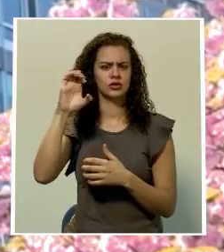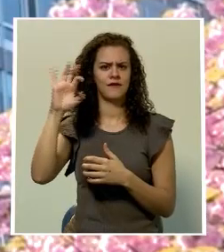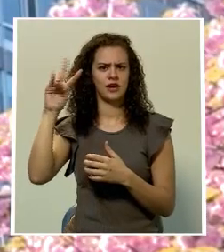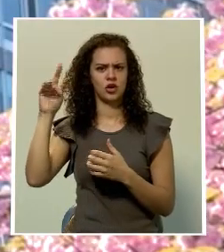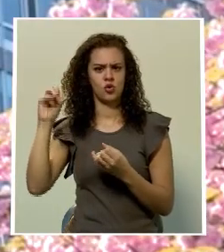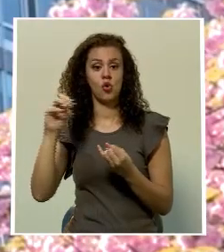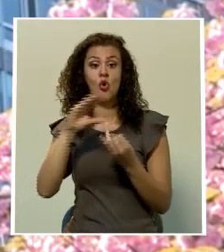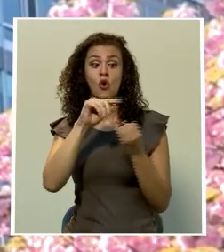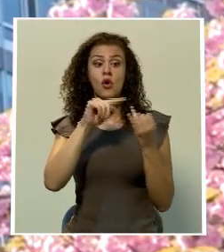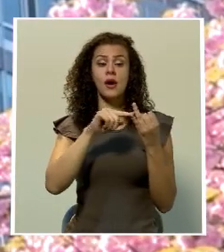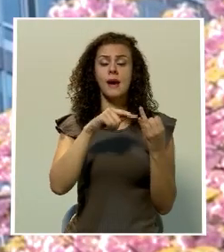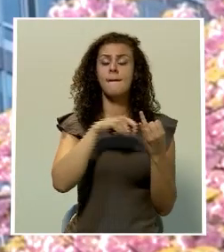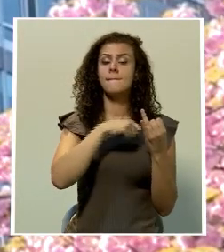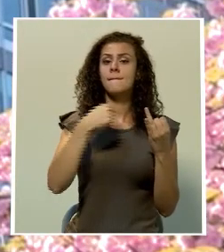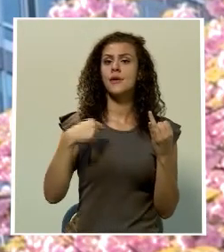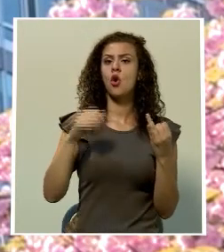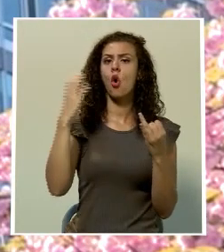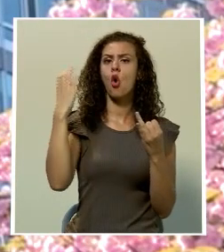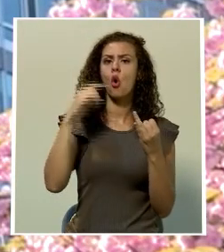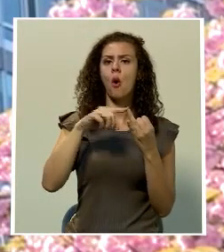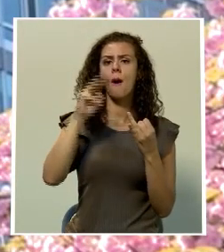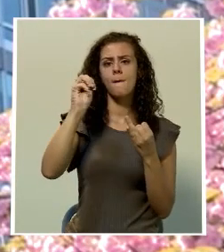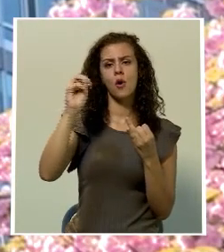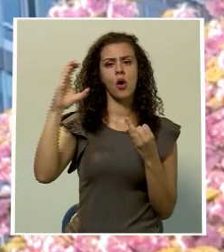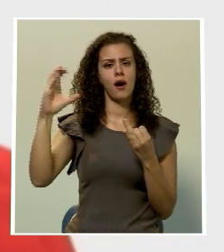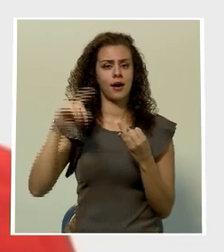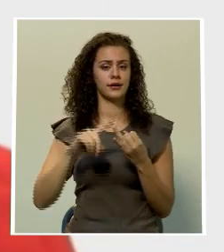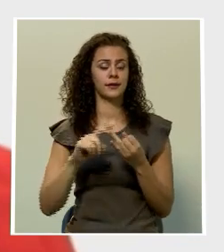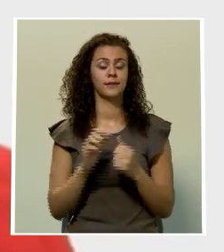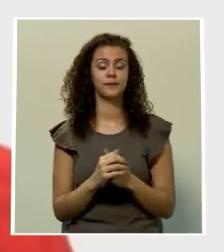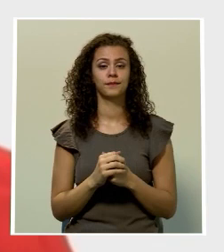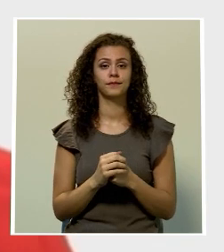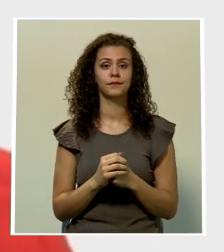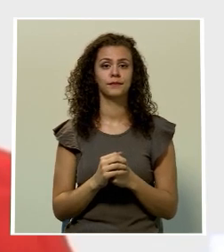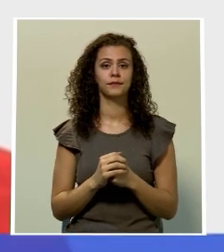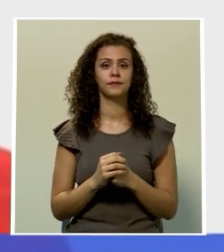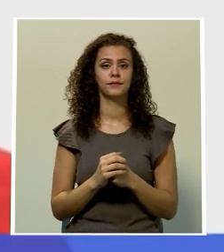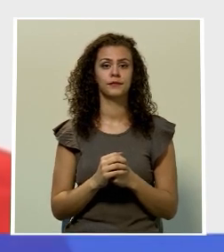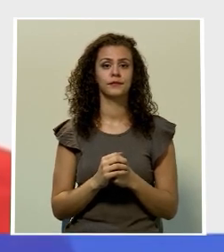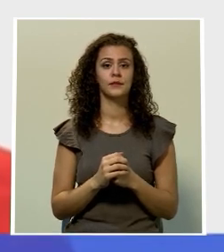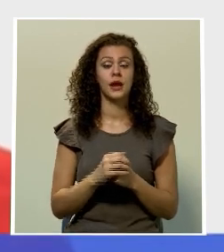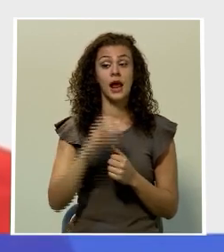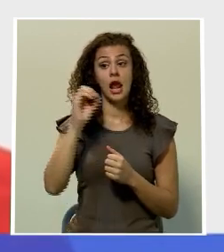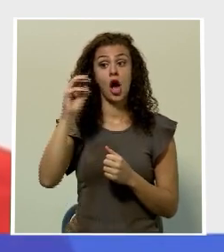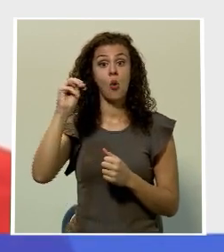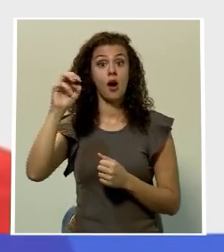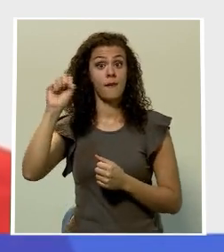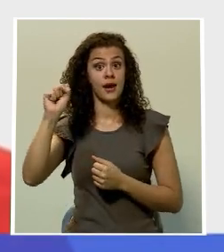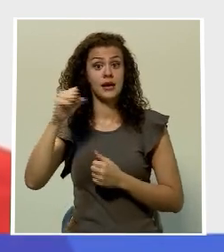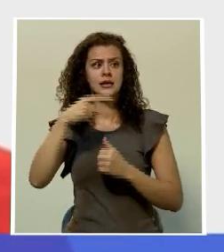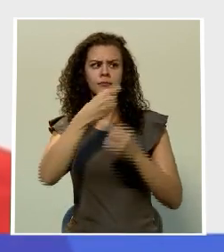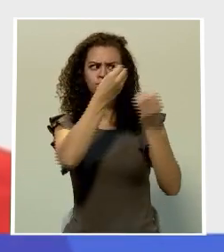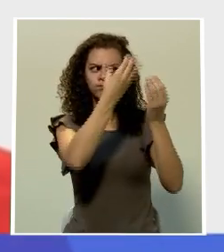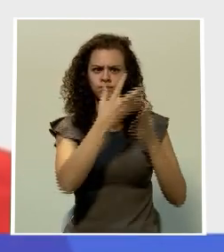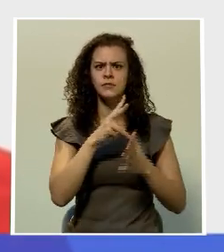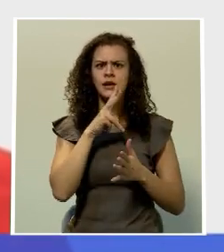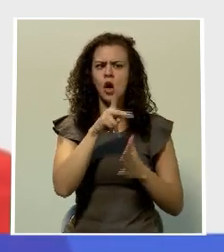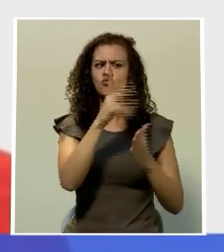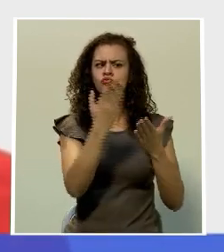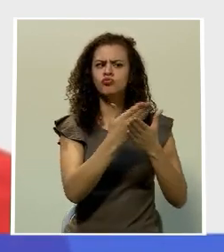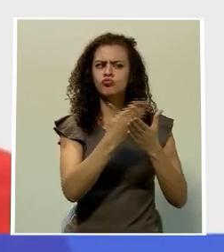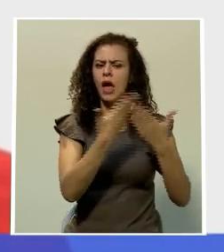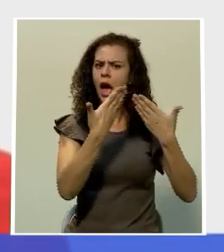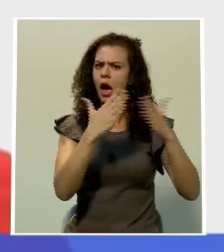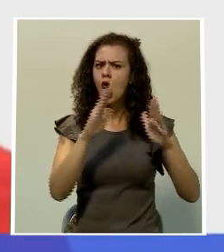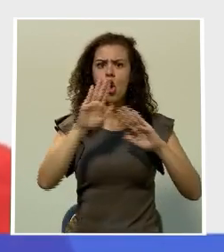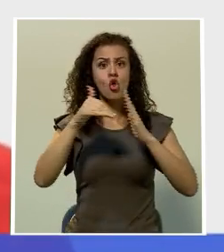y el exministro de Hacienda de Colombia, Mauricio Cárdenas. La OMS nos dejó bien claro que sus archivos son un libro abierto.